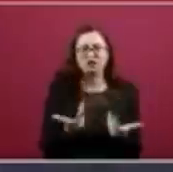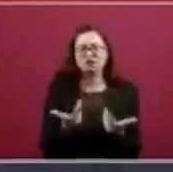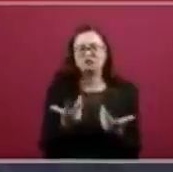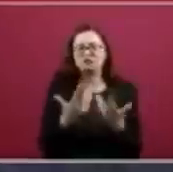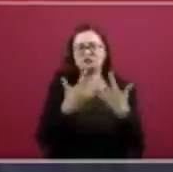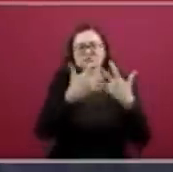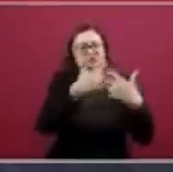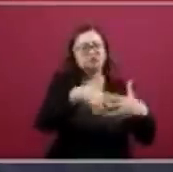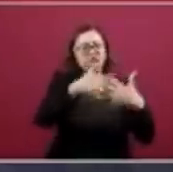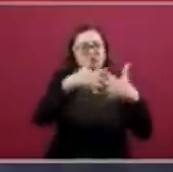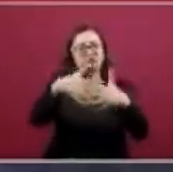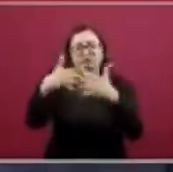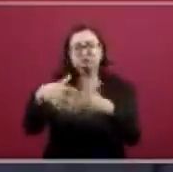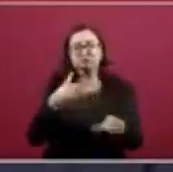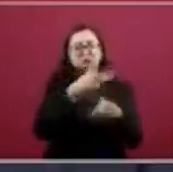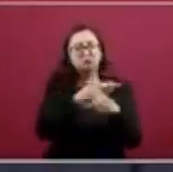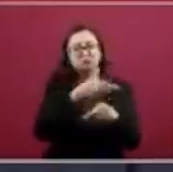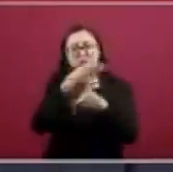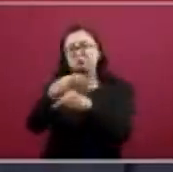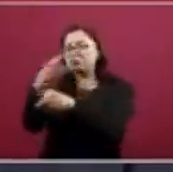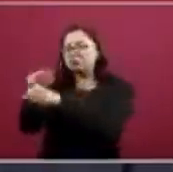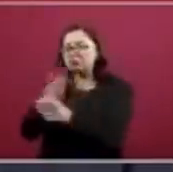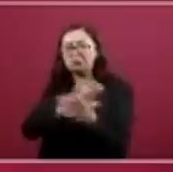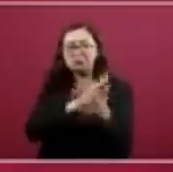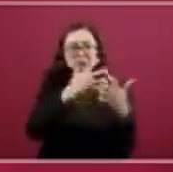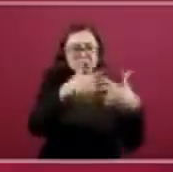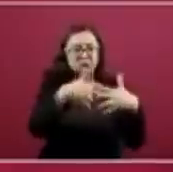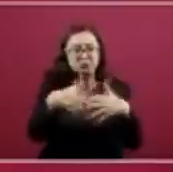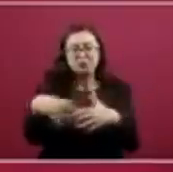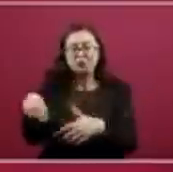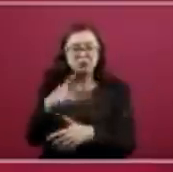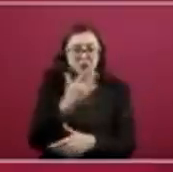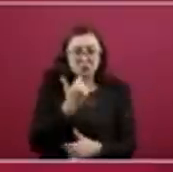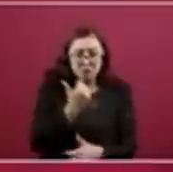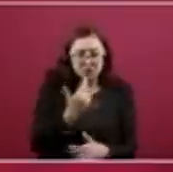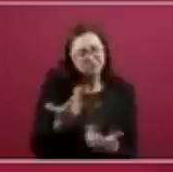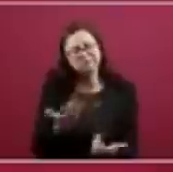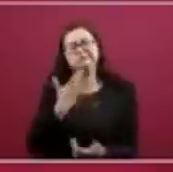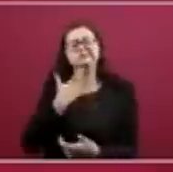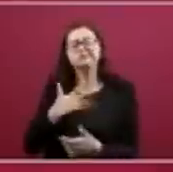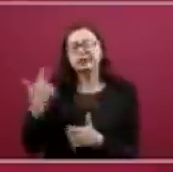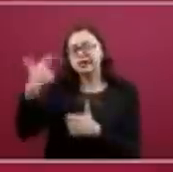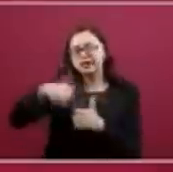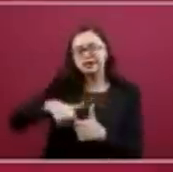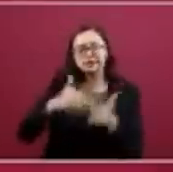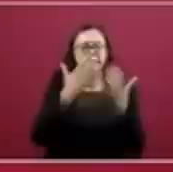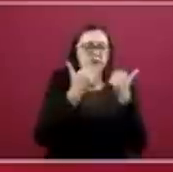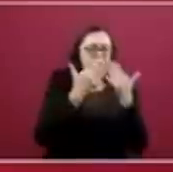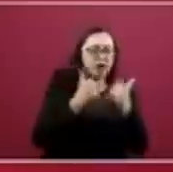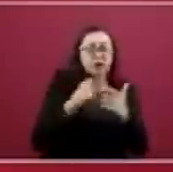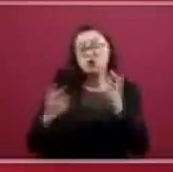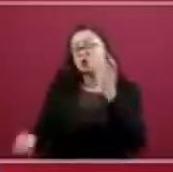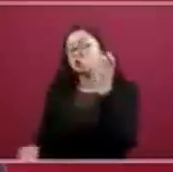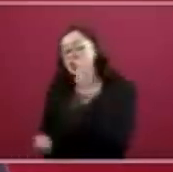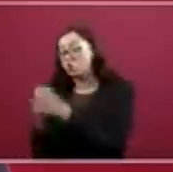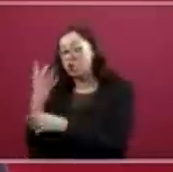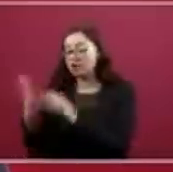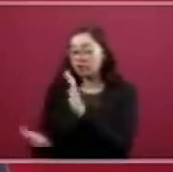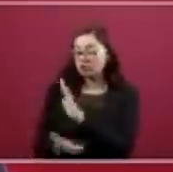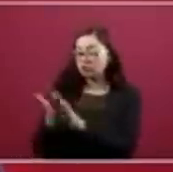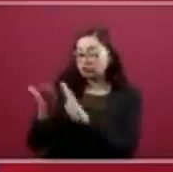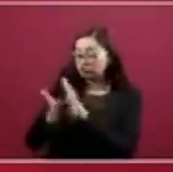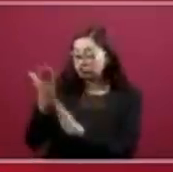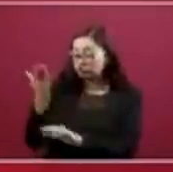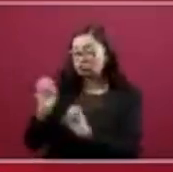mantenimiento a las refinerías, no hay gasolinas. Si no se construyen nuevas refinerías, pues tenemos que